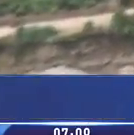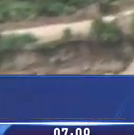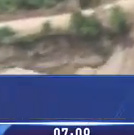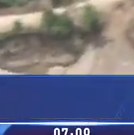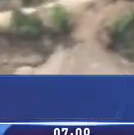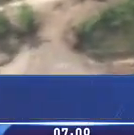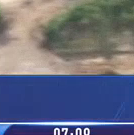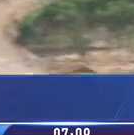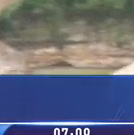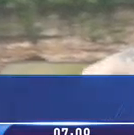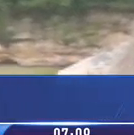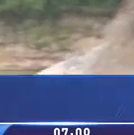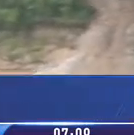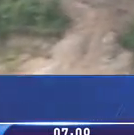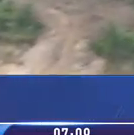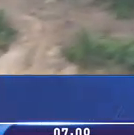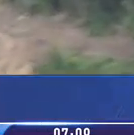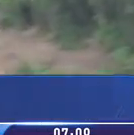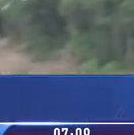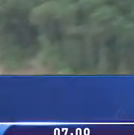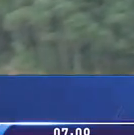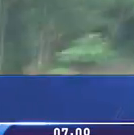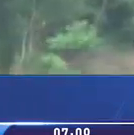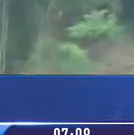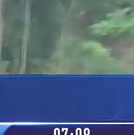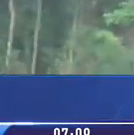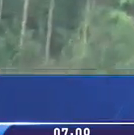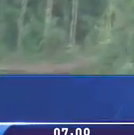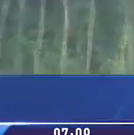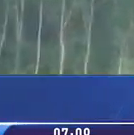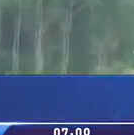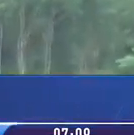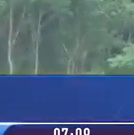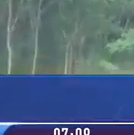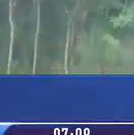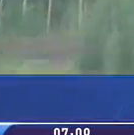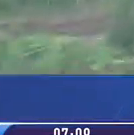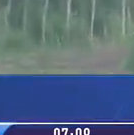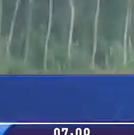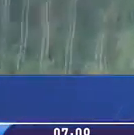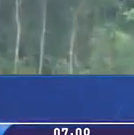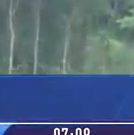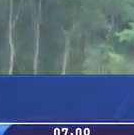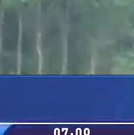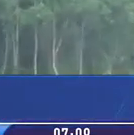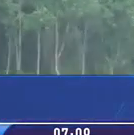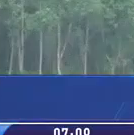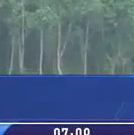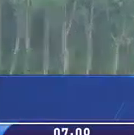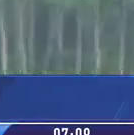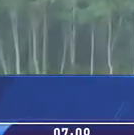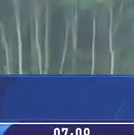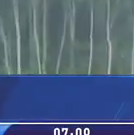pues pesada. Seguramente pues la minería ilegal actuaba ahí. Esto lo estaremos contando en un instante. Ya venimos.